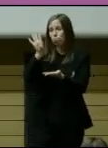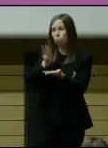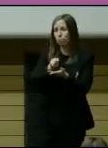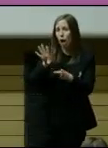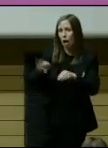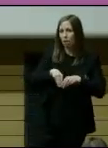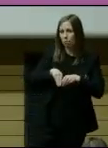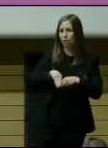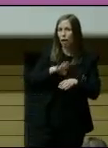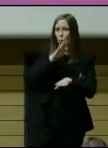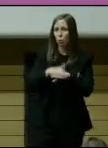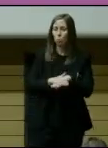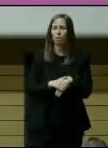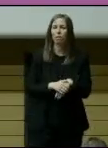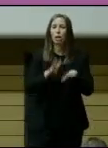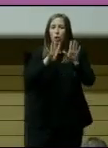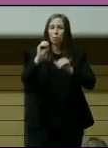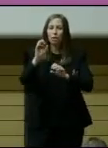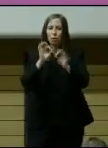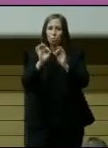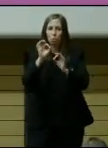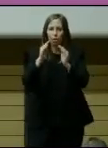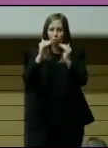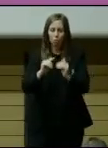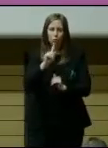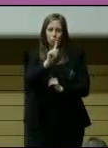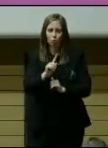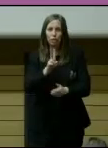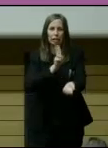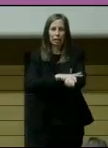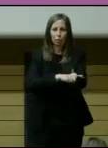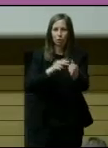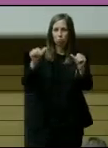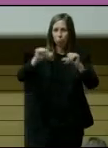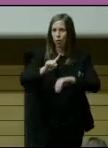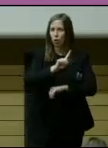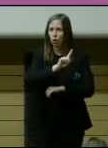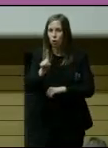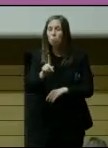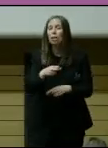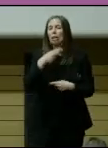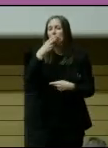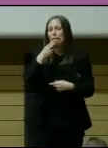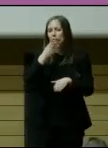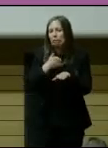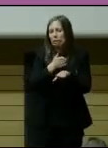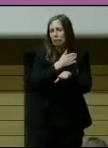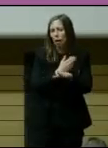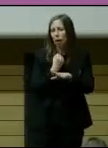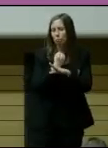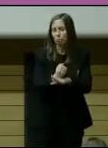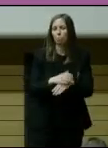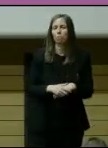95%, ni se va a terminar la heroína, pero claro, realmente hay todos intereses diplomáticos y eso que no se enteren los